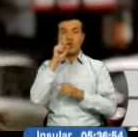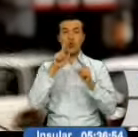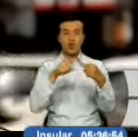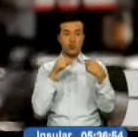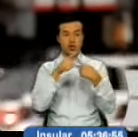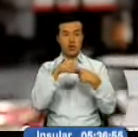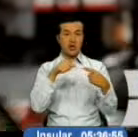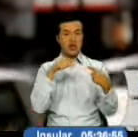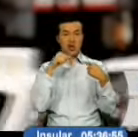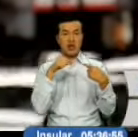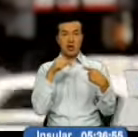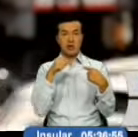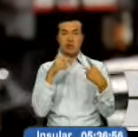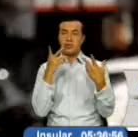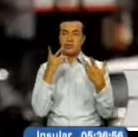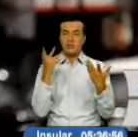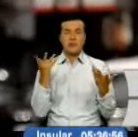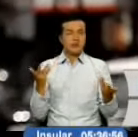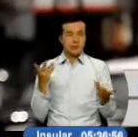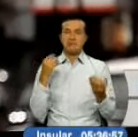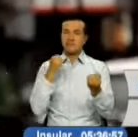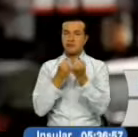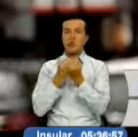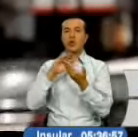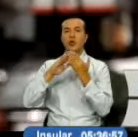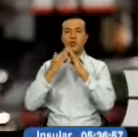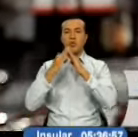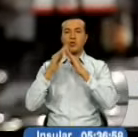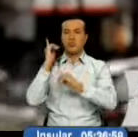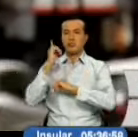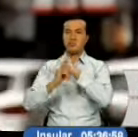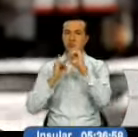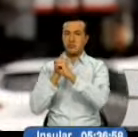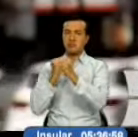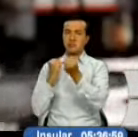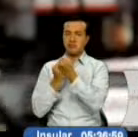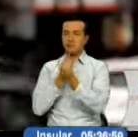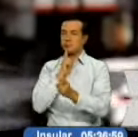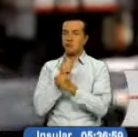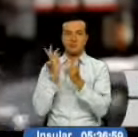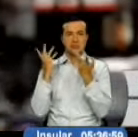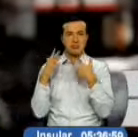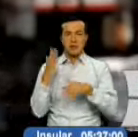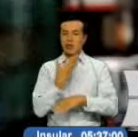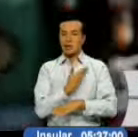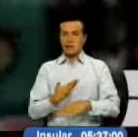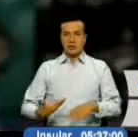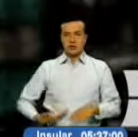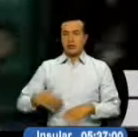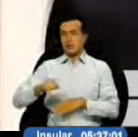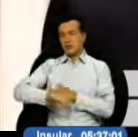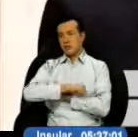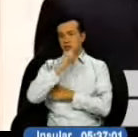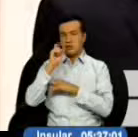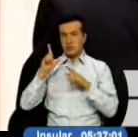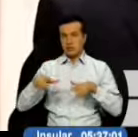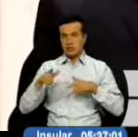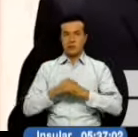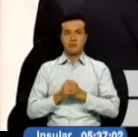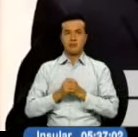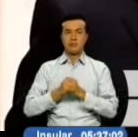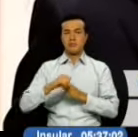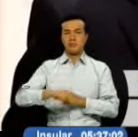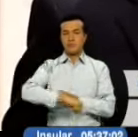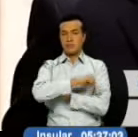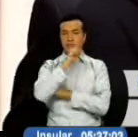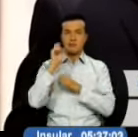oposición, pero qué duda cabe de que tiene el apoyo de la comunidad internacional y ha sido triunfador. La victoria de Lenín